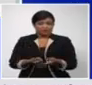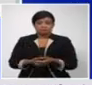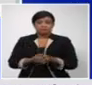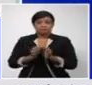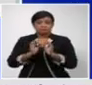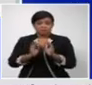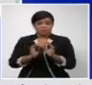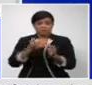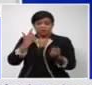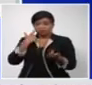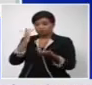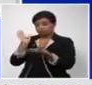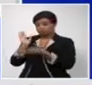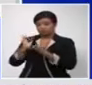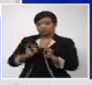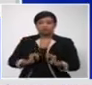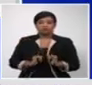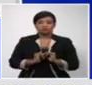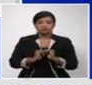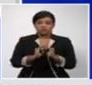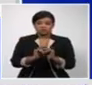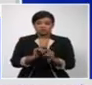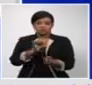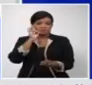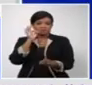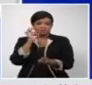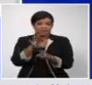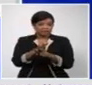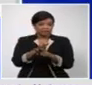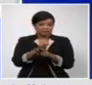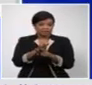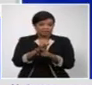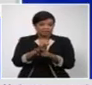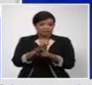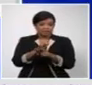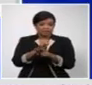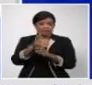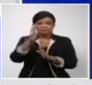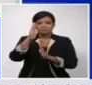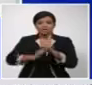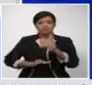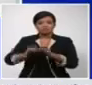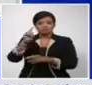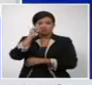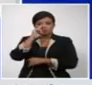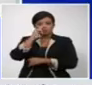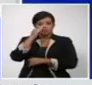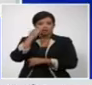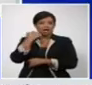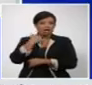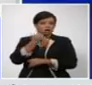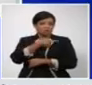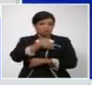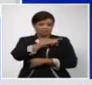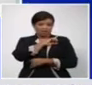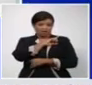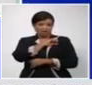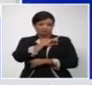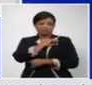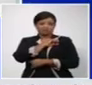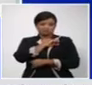comportamiento desde el mes de noviembre del año pasado, nos habíamos mantenido